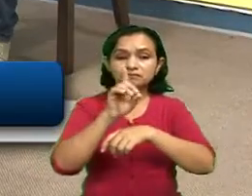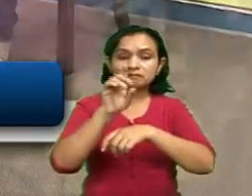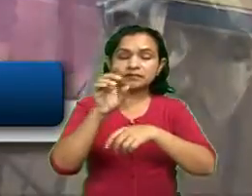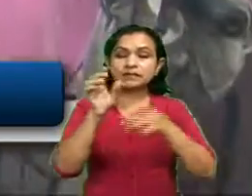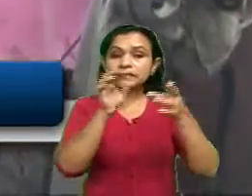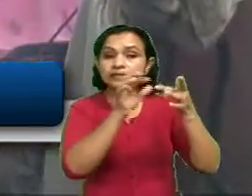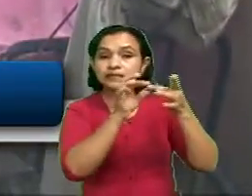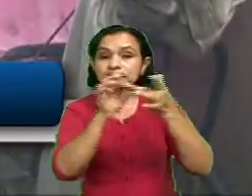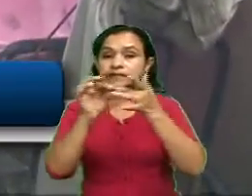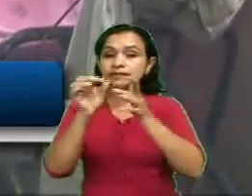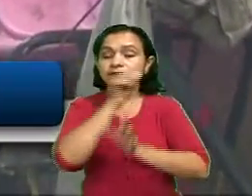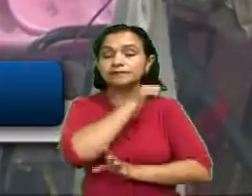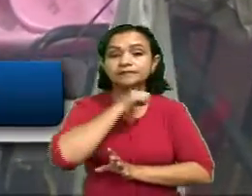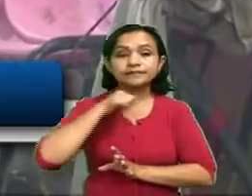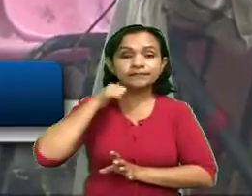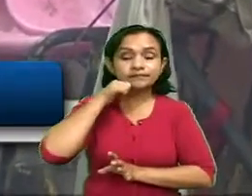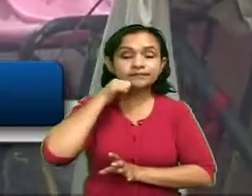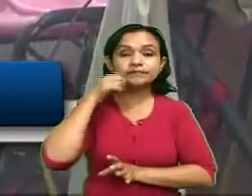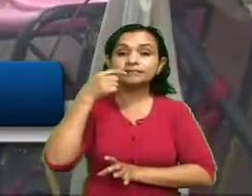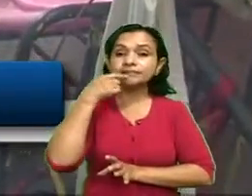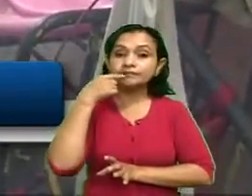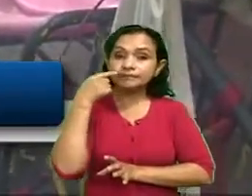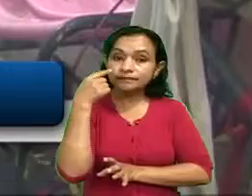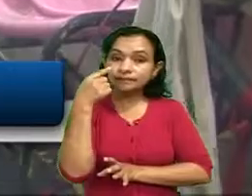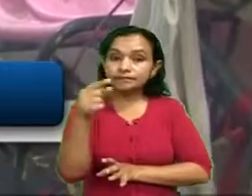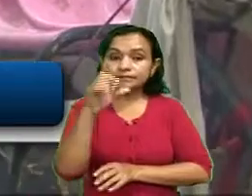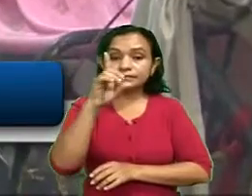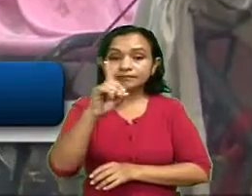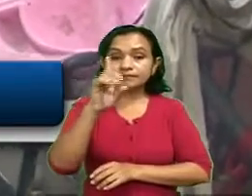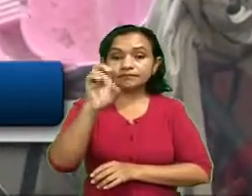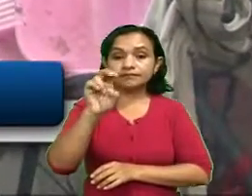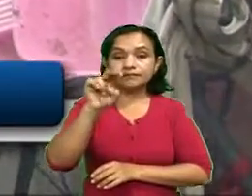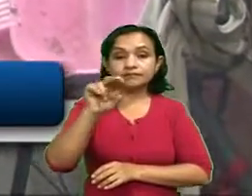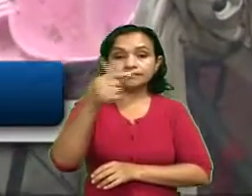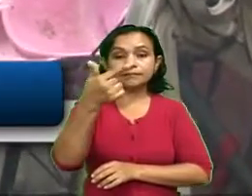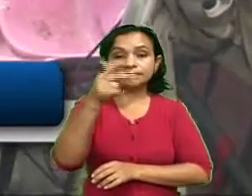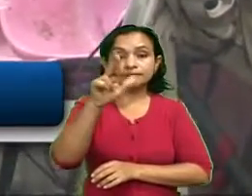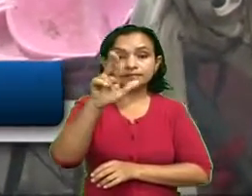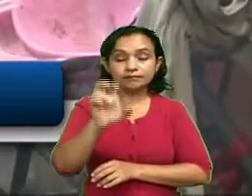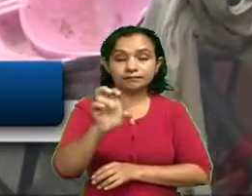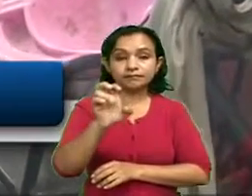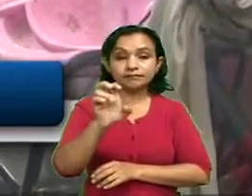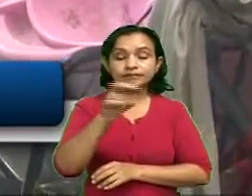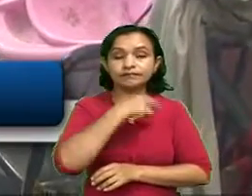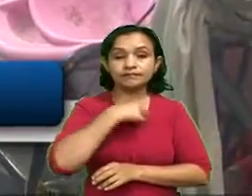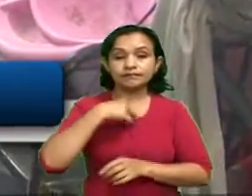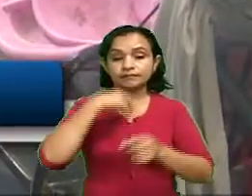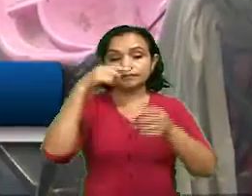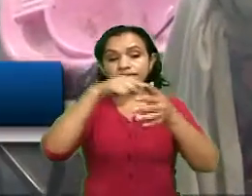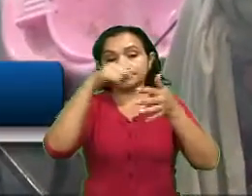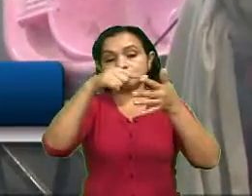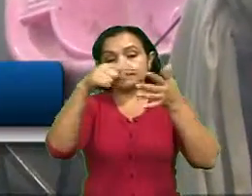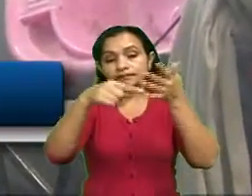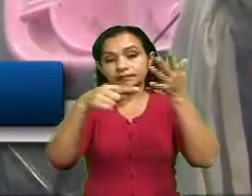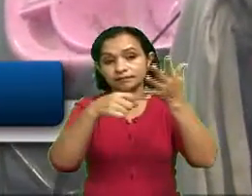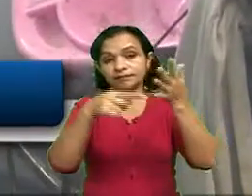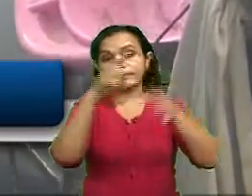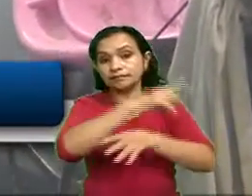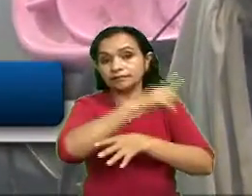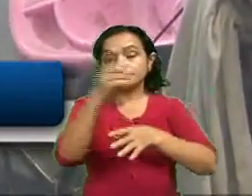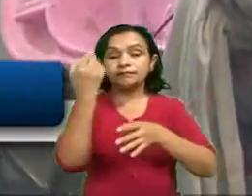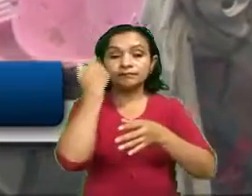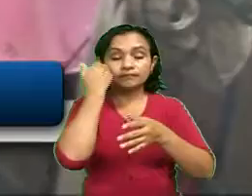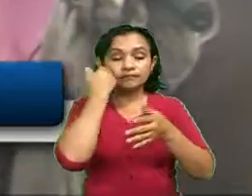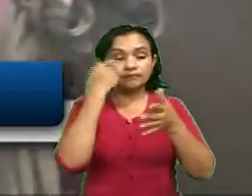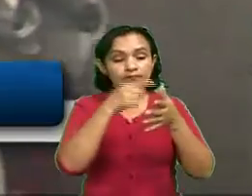examen específico, ¿verdad?, que para decir el paciente tiene dengue. La gota gruesa. Que es el que se manda el quinto día de la enfermedad, ¿no?, después